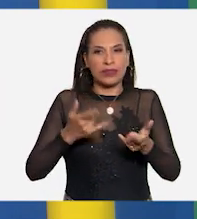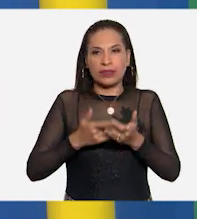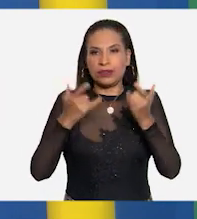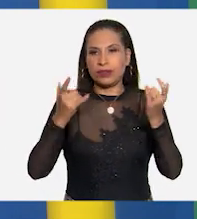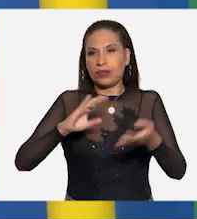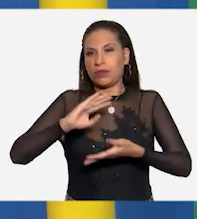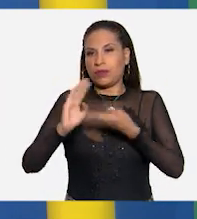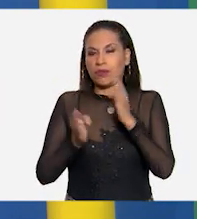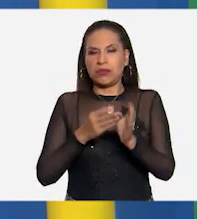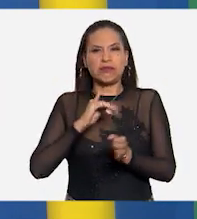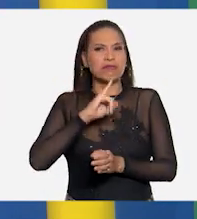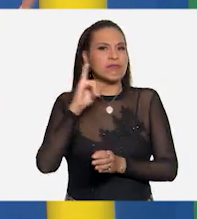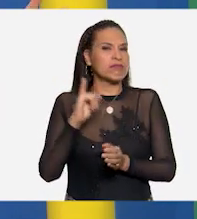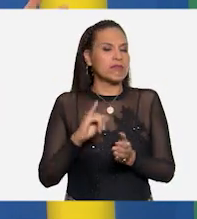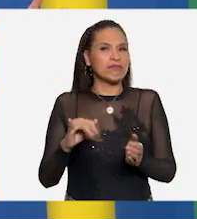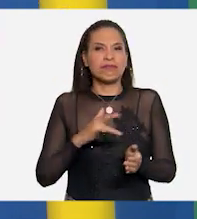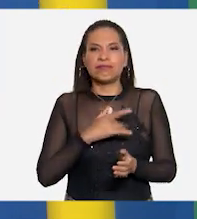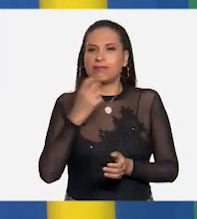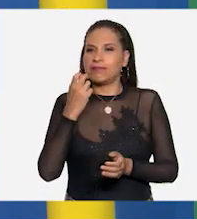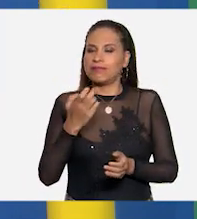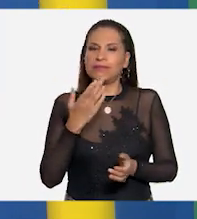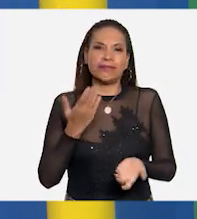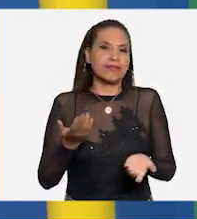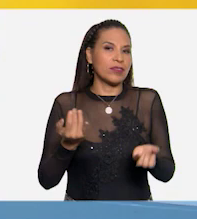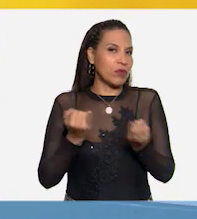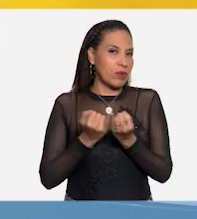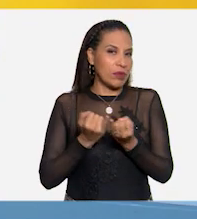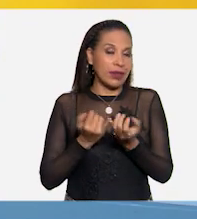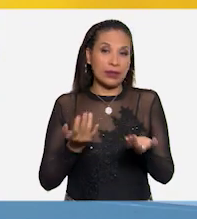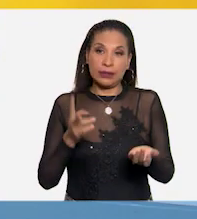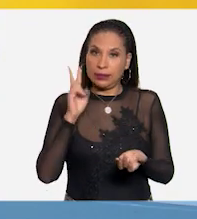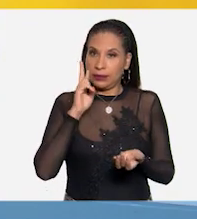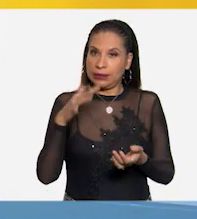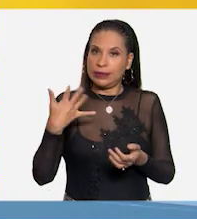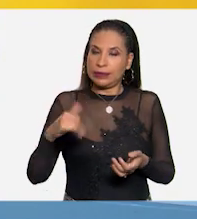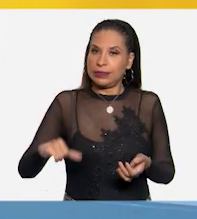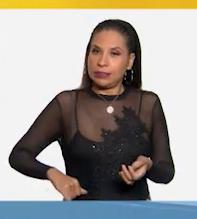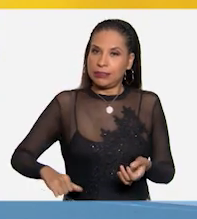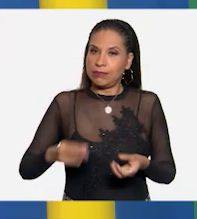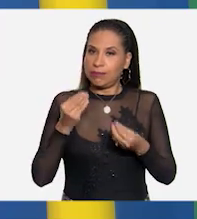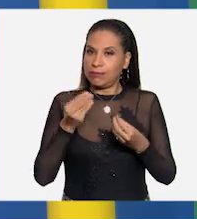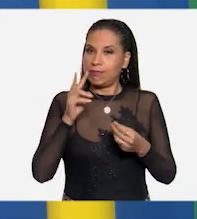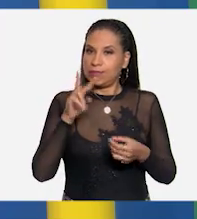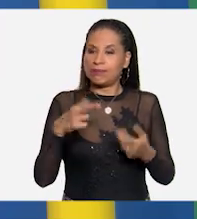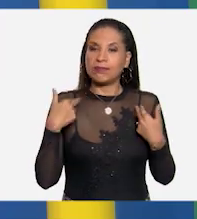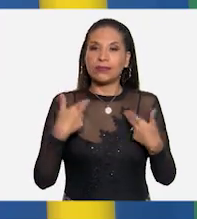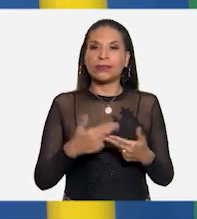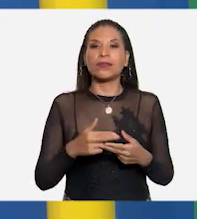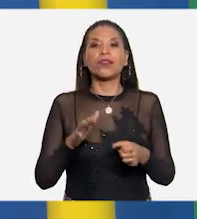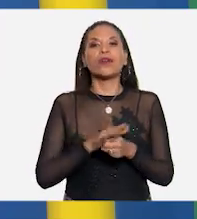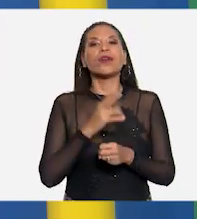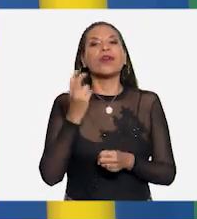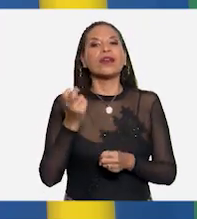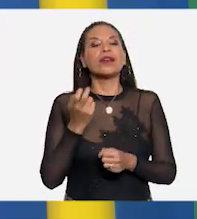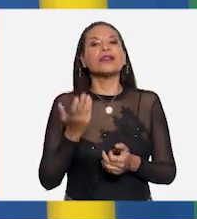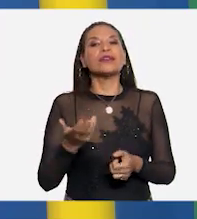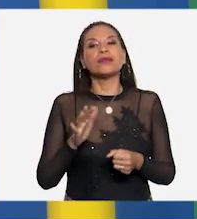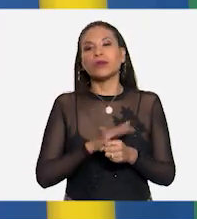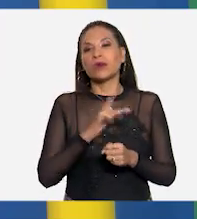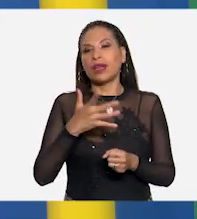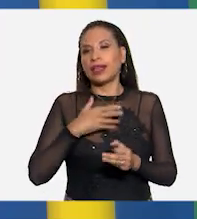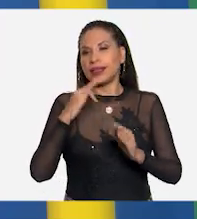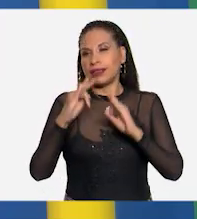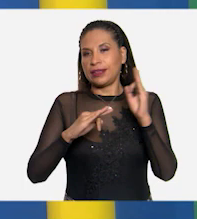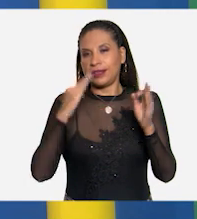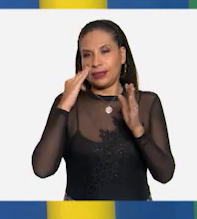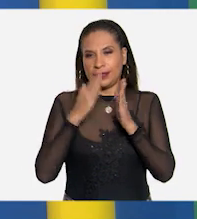del mundo entero nunca volvió a ser la misma. ¡Wow! Bastante interesante, maestra. Y es que precisamente porque se trata